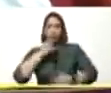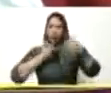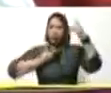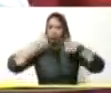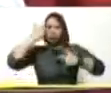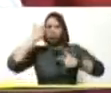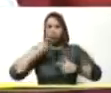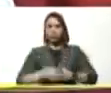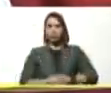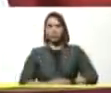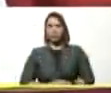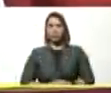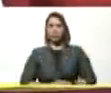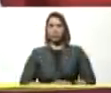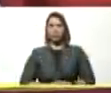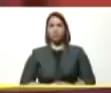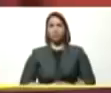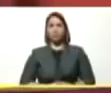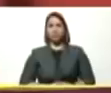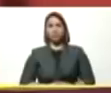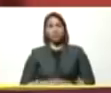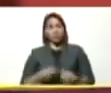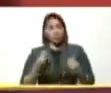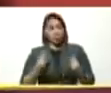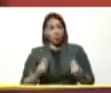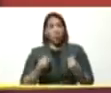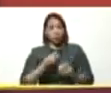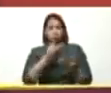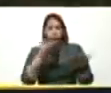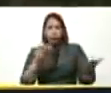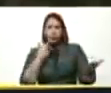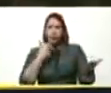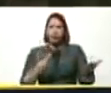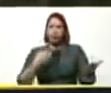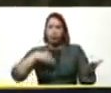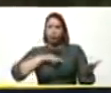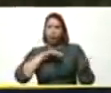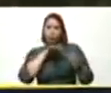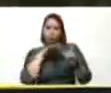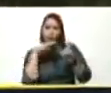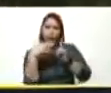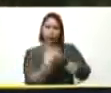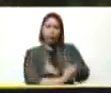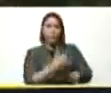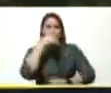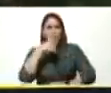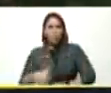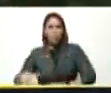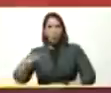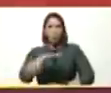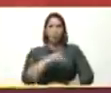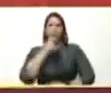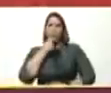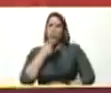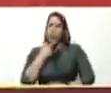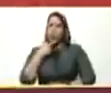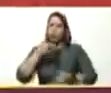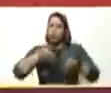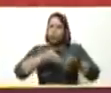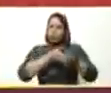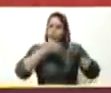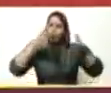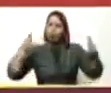comandante Chávez. Y como usted lo ha dicho, aquí estamos rodeados de pueblos en este hermoso